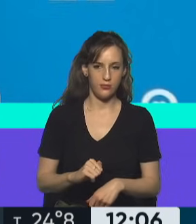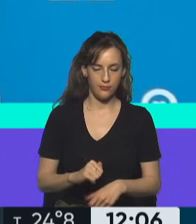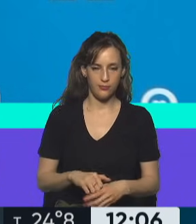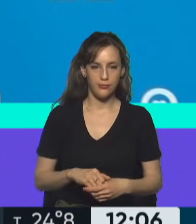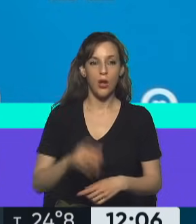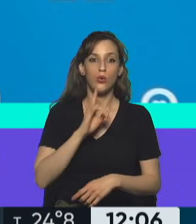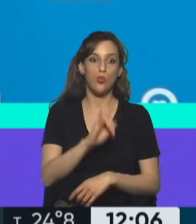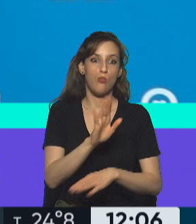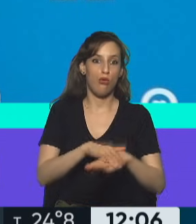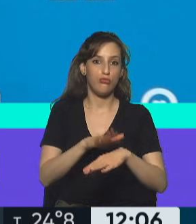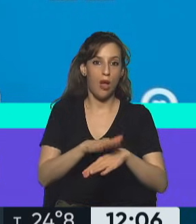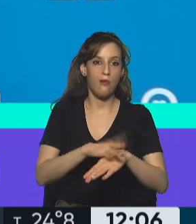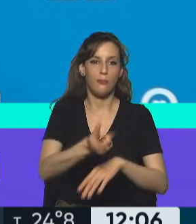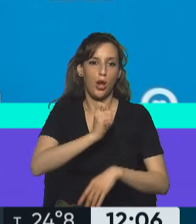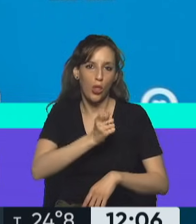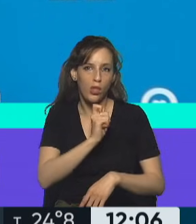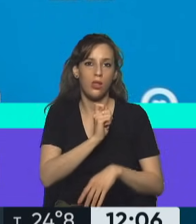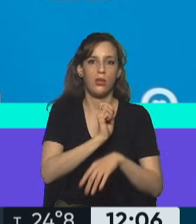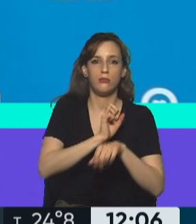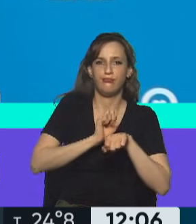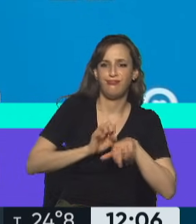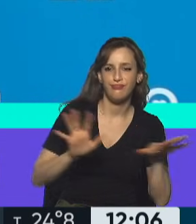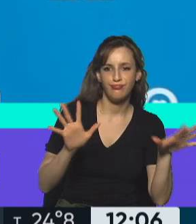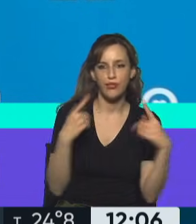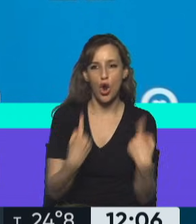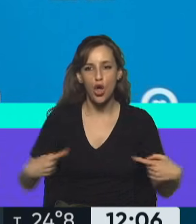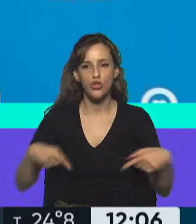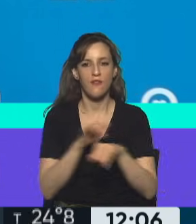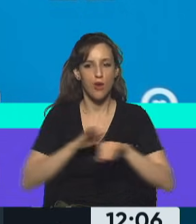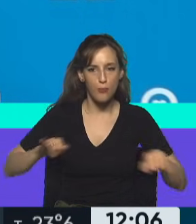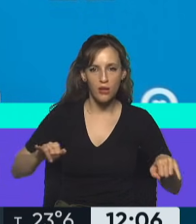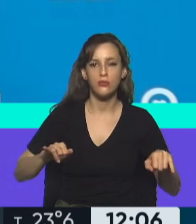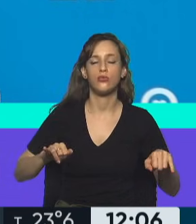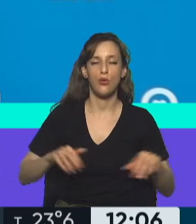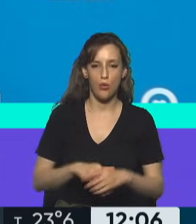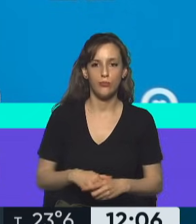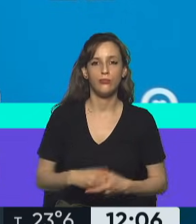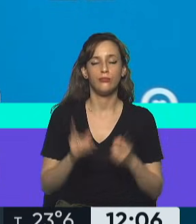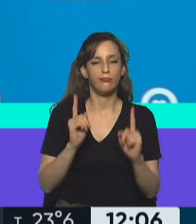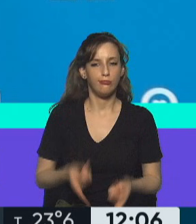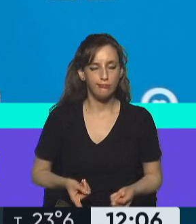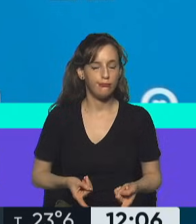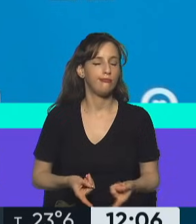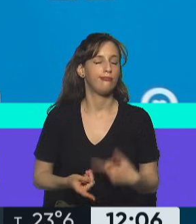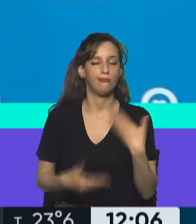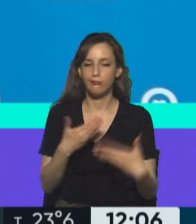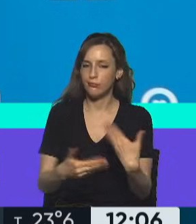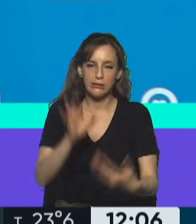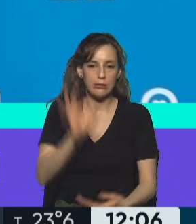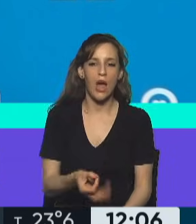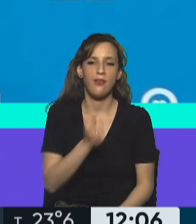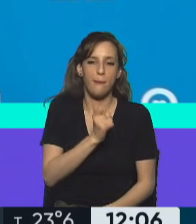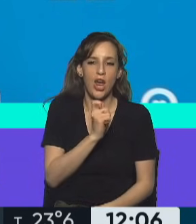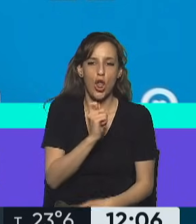cuentan a los ciudadanos y a las ciudadanas las políticas de gobierno, quienes investigan, quienes denuncian, quienes llevan adelante el trabajo que todos sabemos que el periodismo lleva adelante